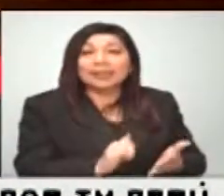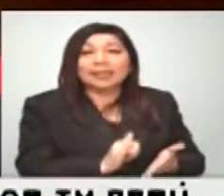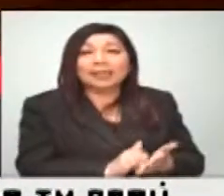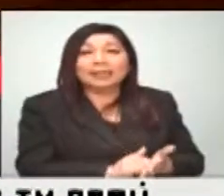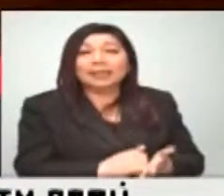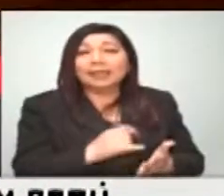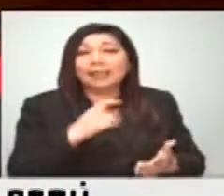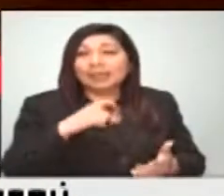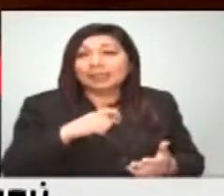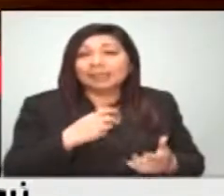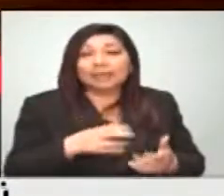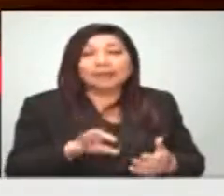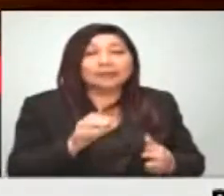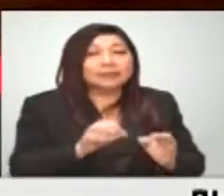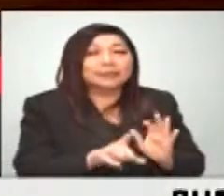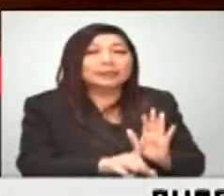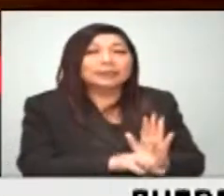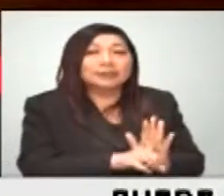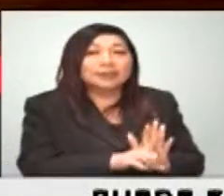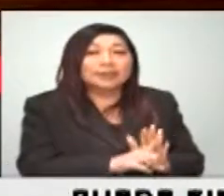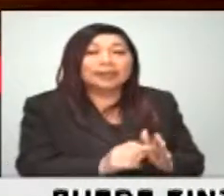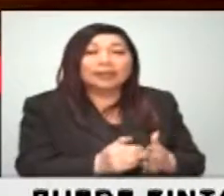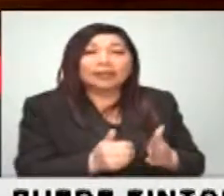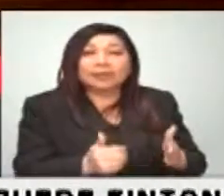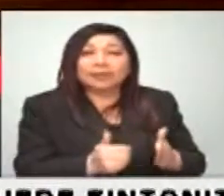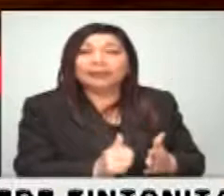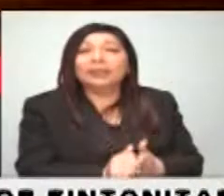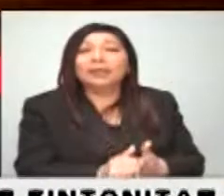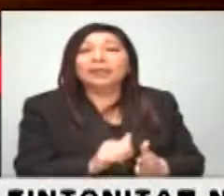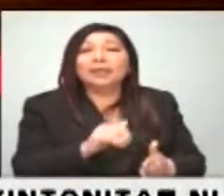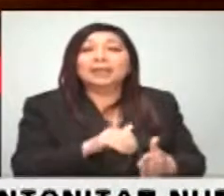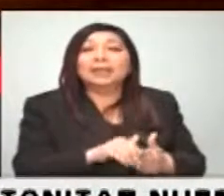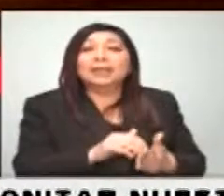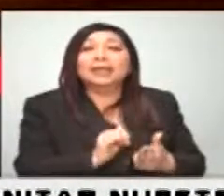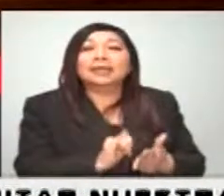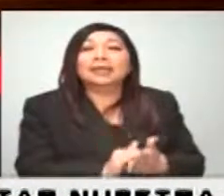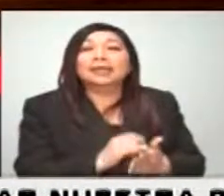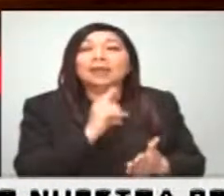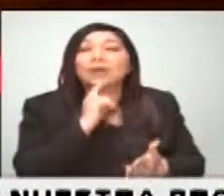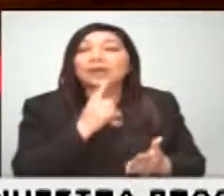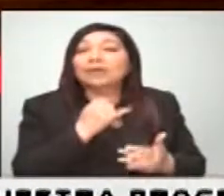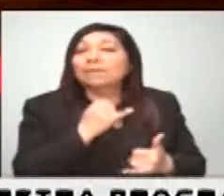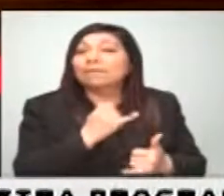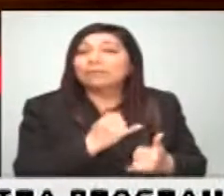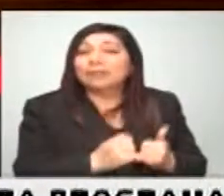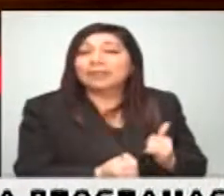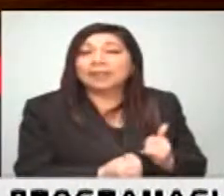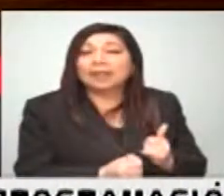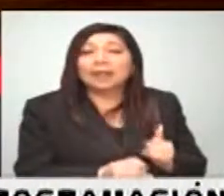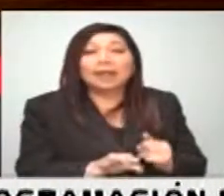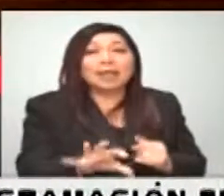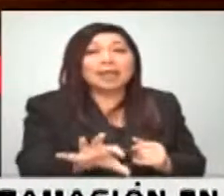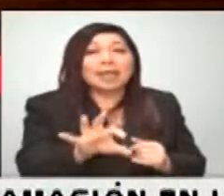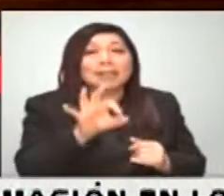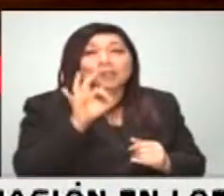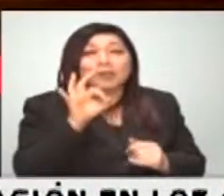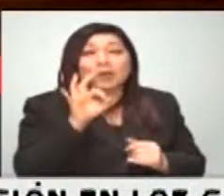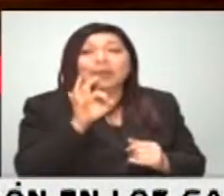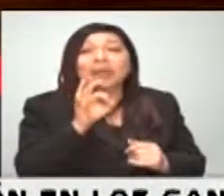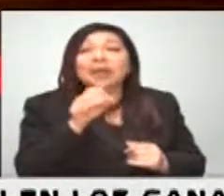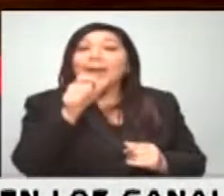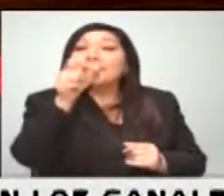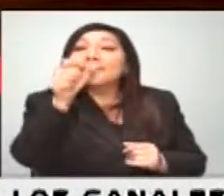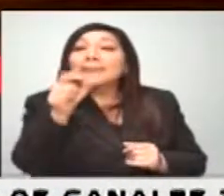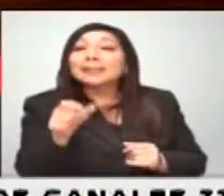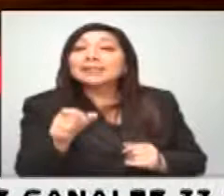las decisiones se legitiman entre los electores, que son los que finalmente escogen a las